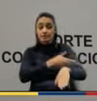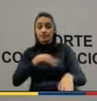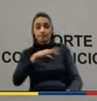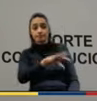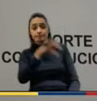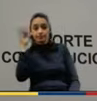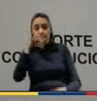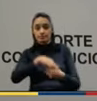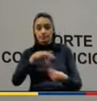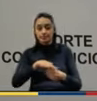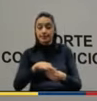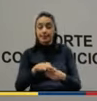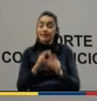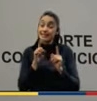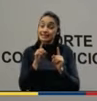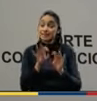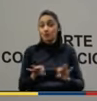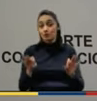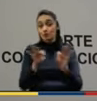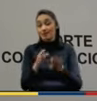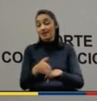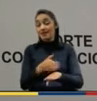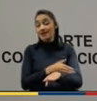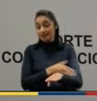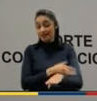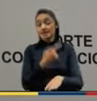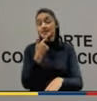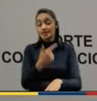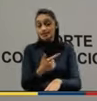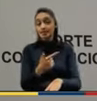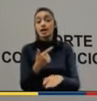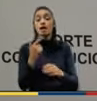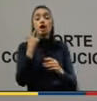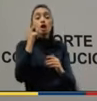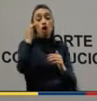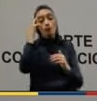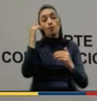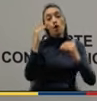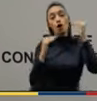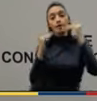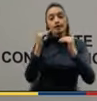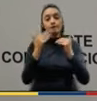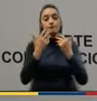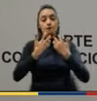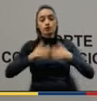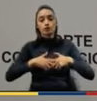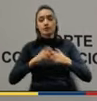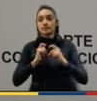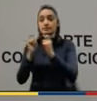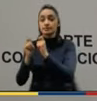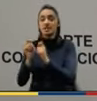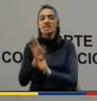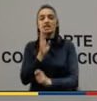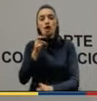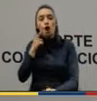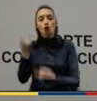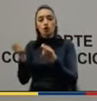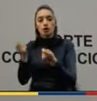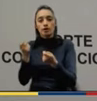son muy importantes en una discusión porque se está hablando de cesión de competencias soberanas. No hay control a esos funcionarios de